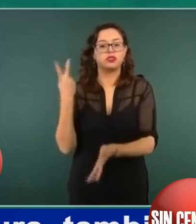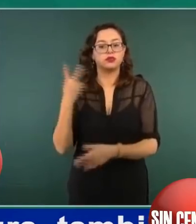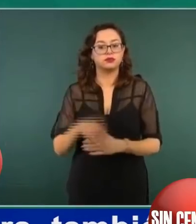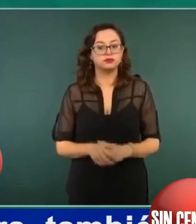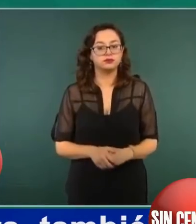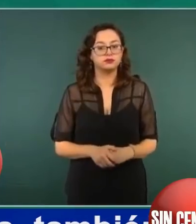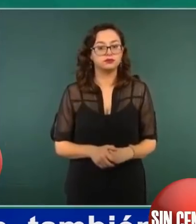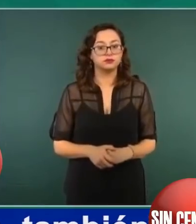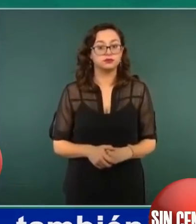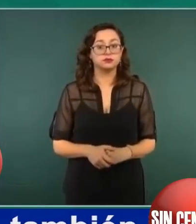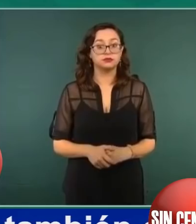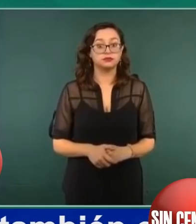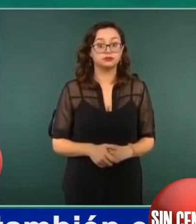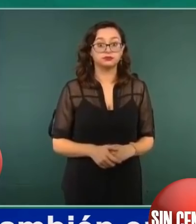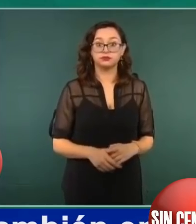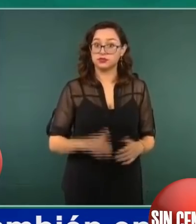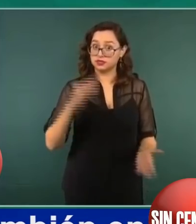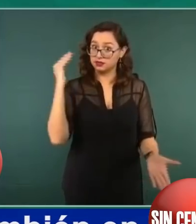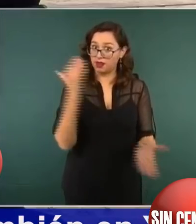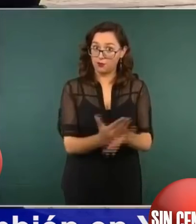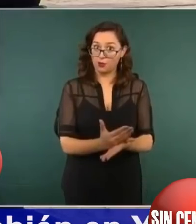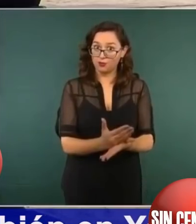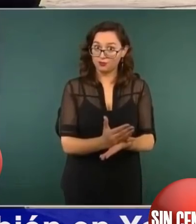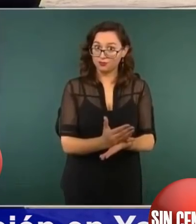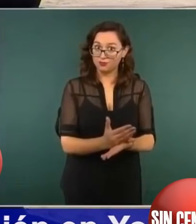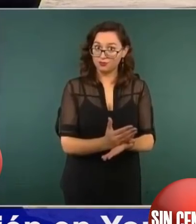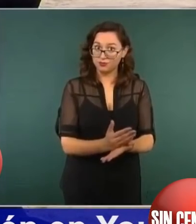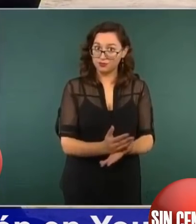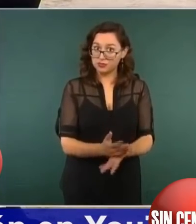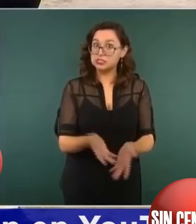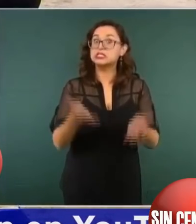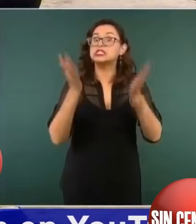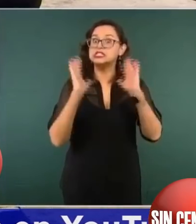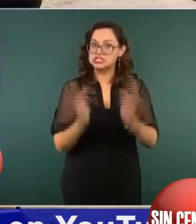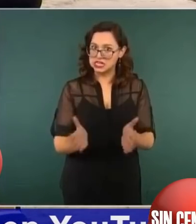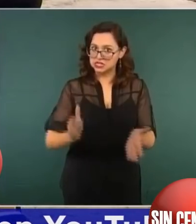Eso se acaba porque se acaba.